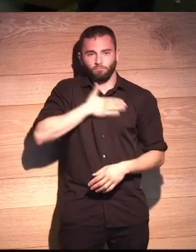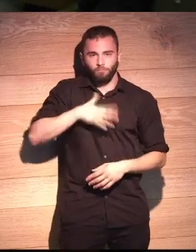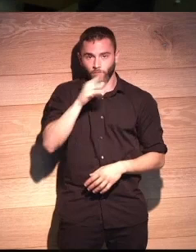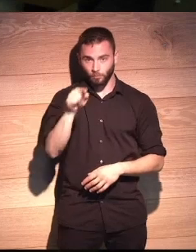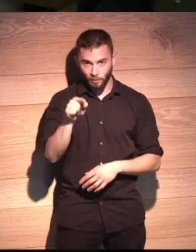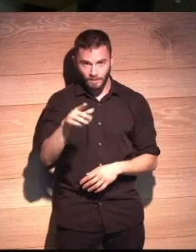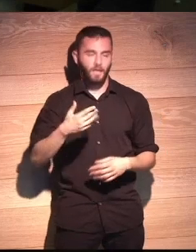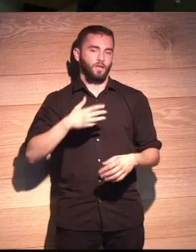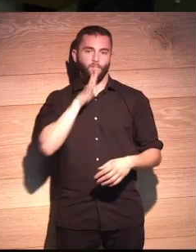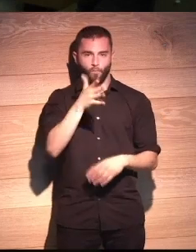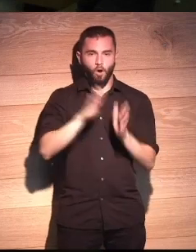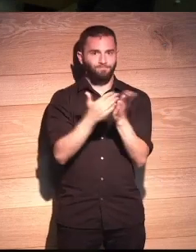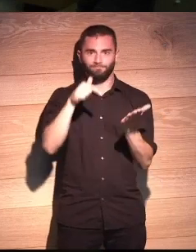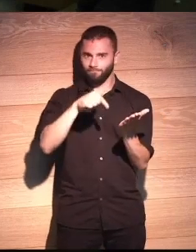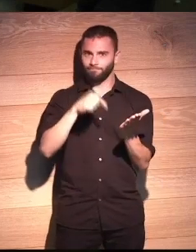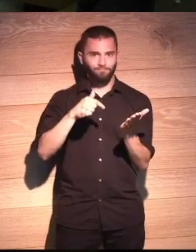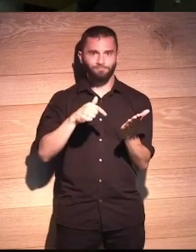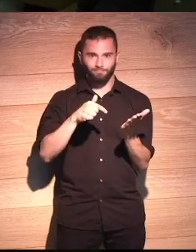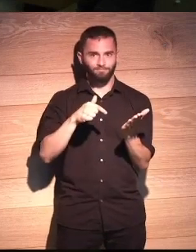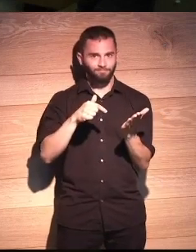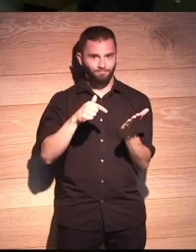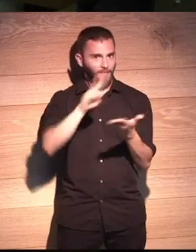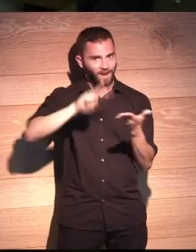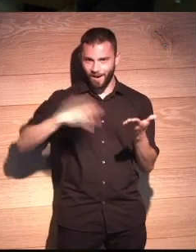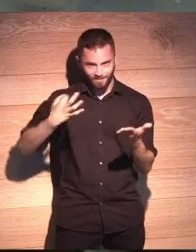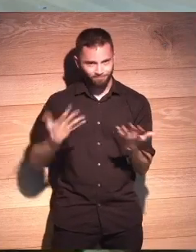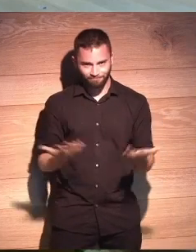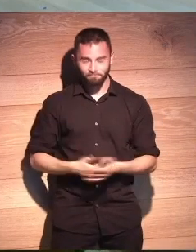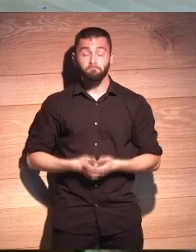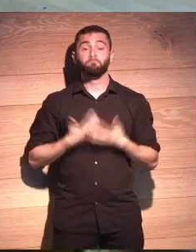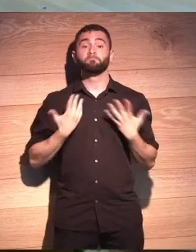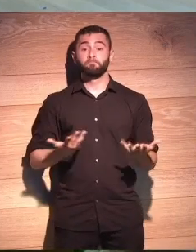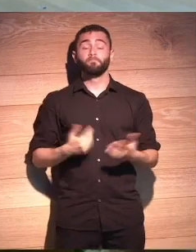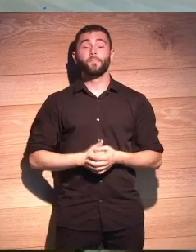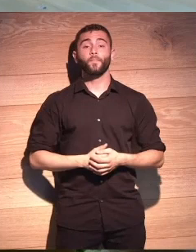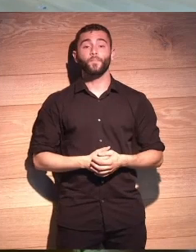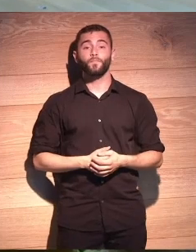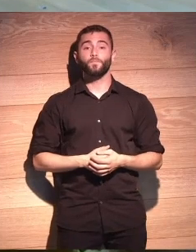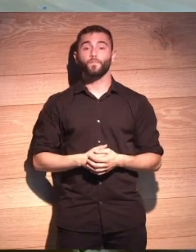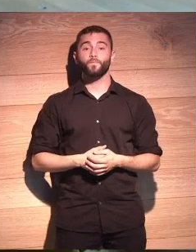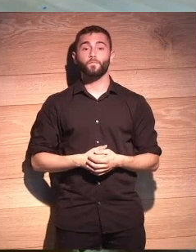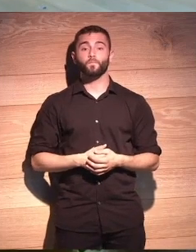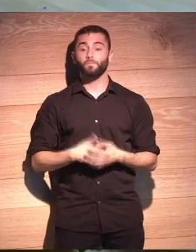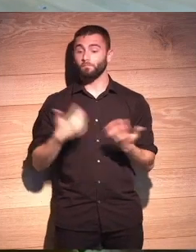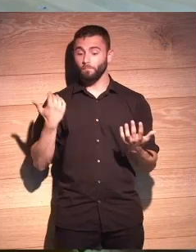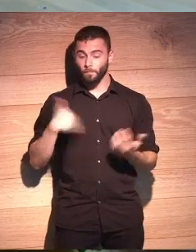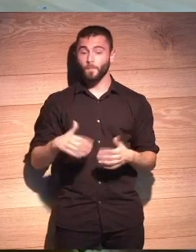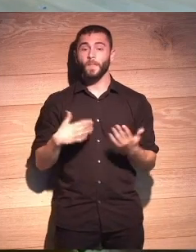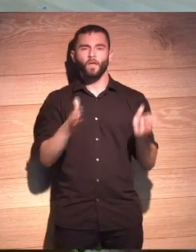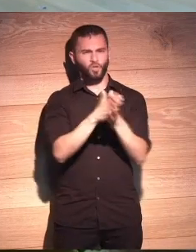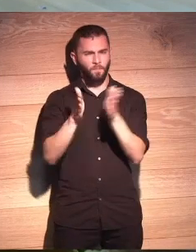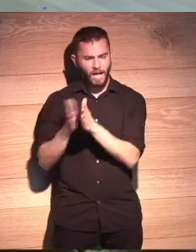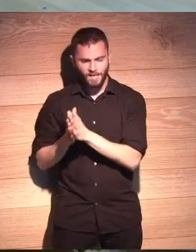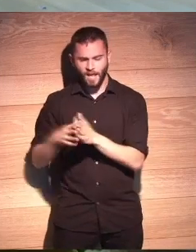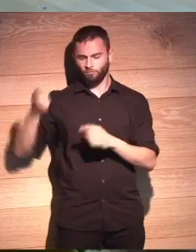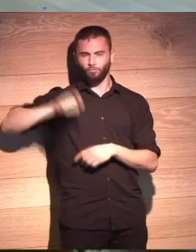ella, sino porque además la obra realmente hay que leerla. Y... quedamos así, ¿qué más compañeros,